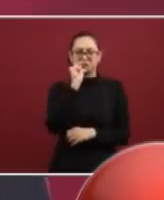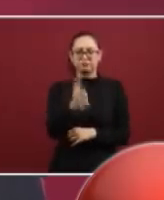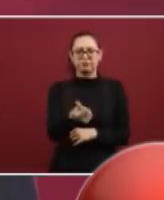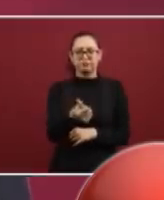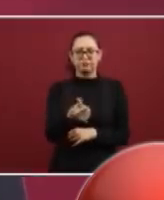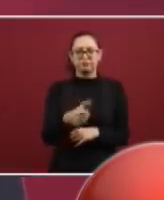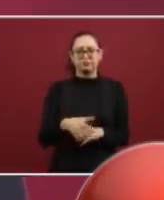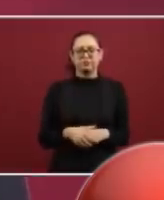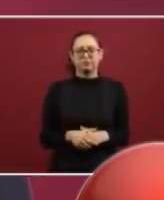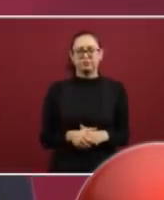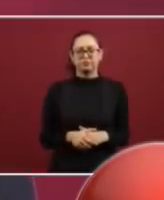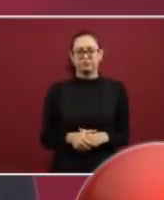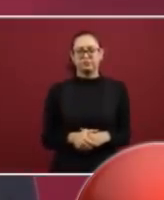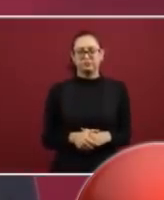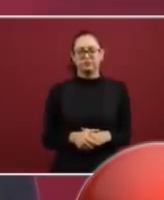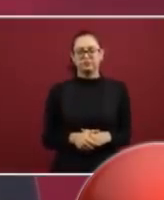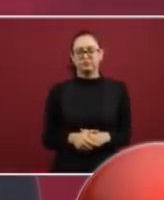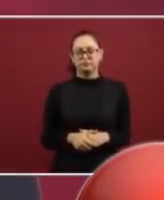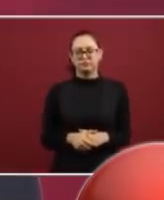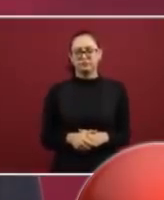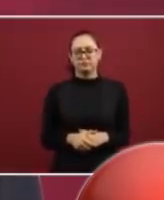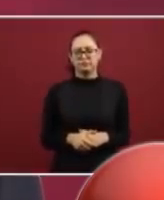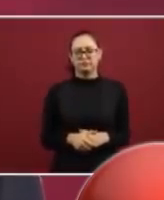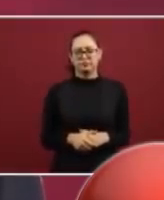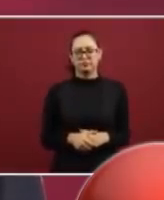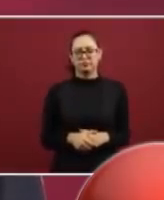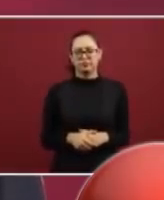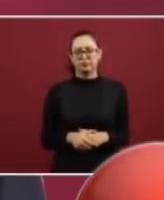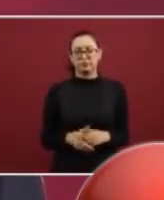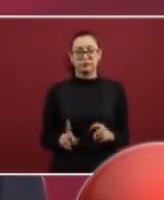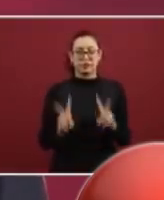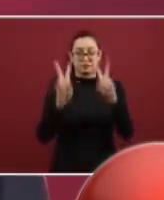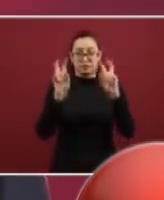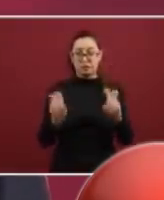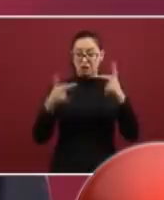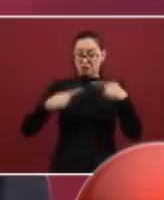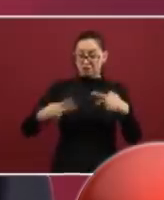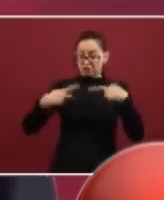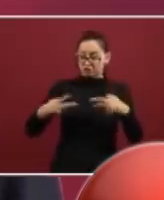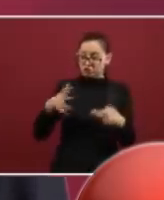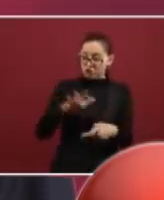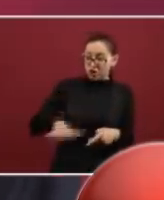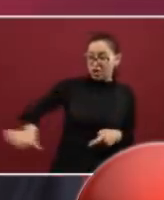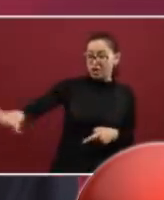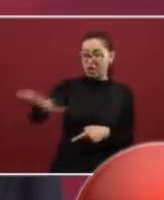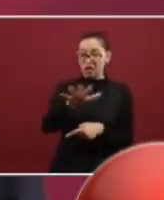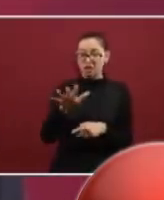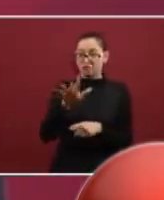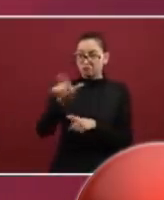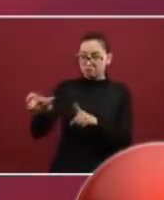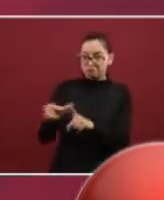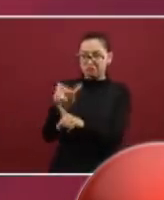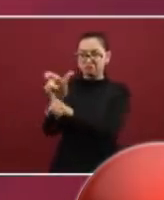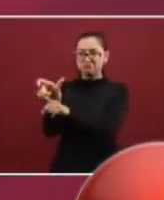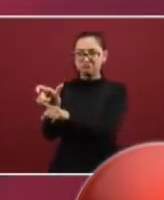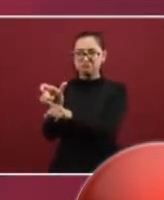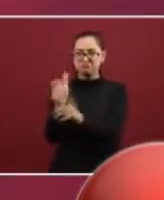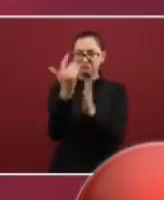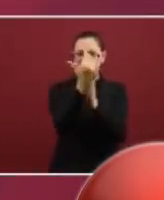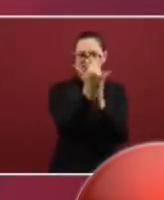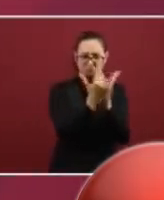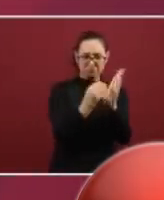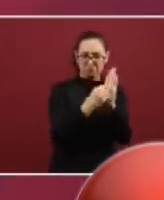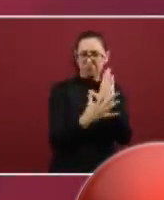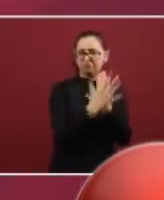una política de seguridad pública o no había un